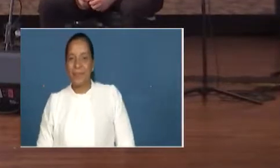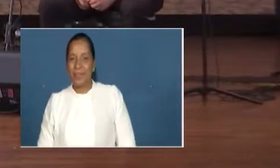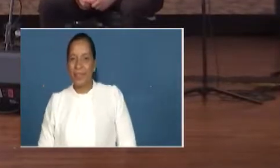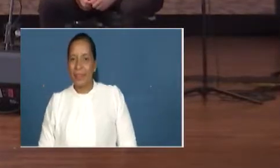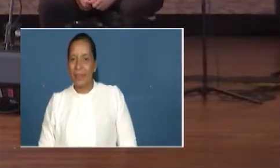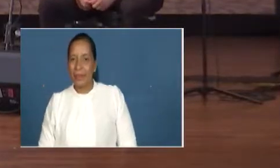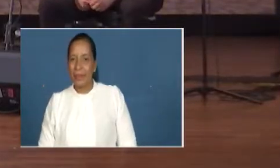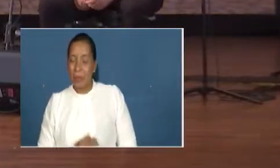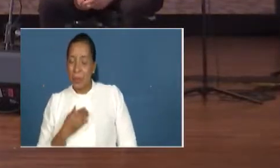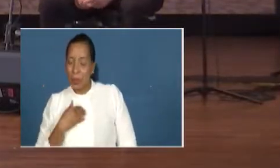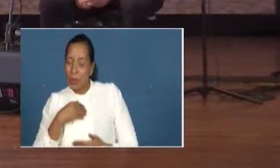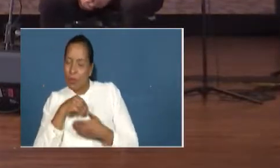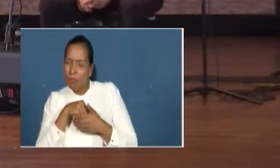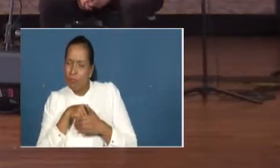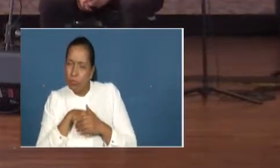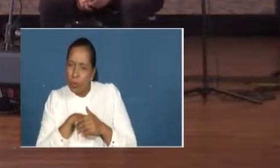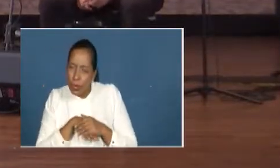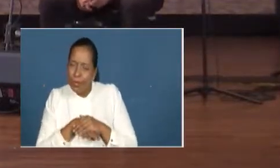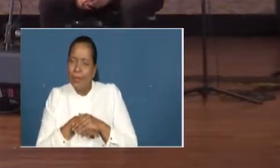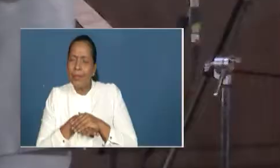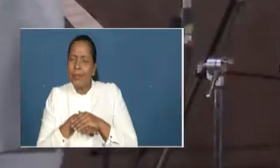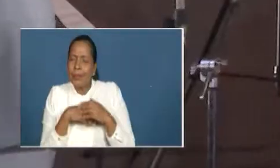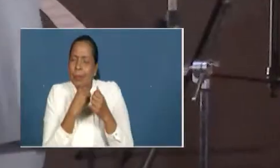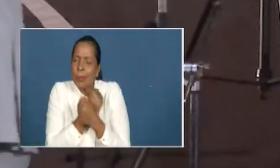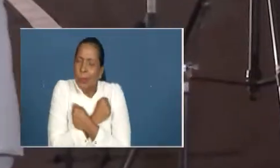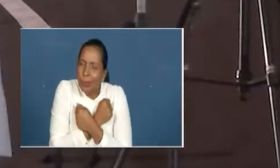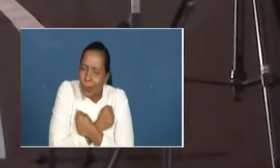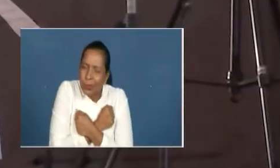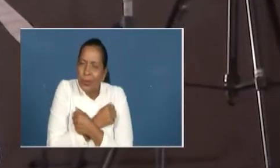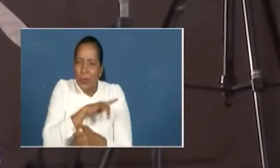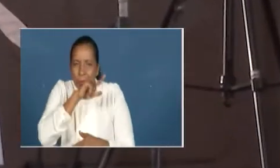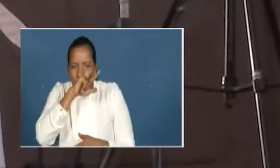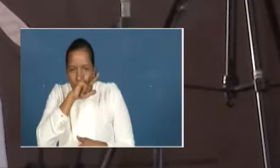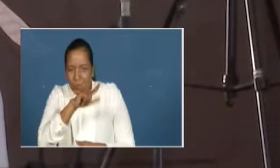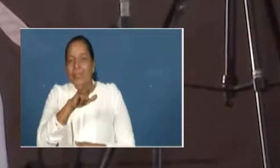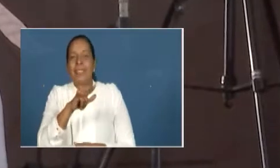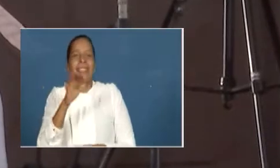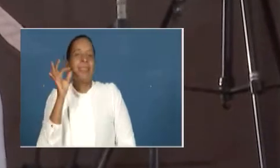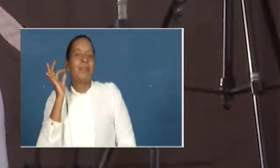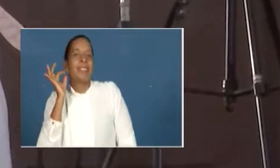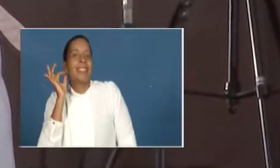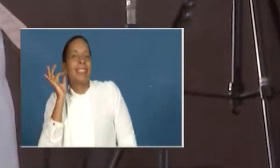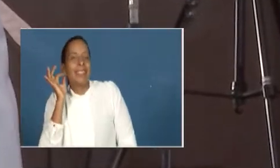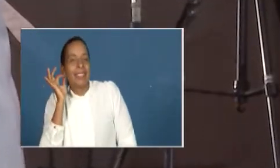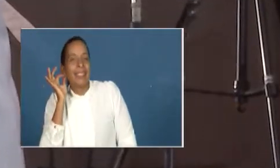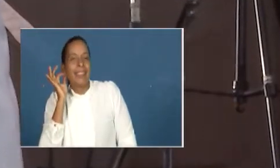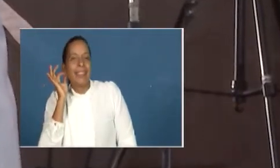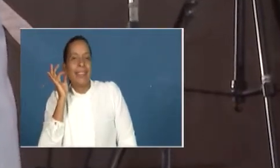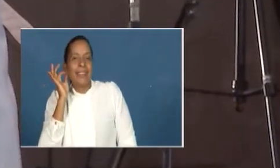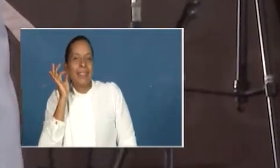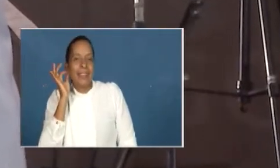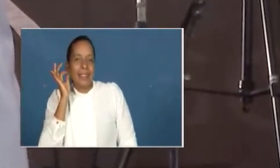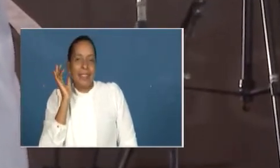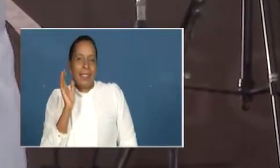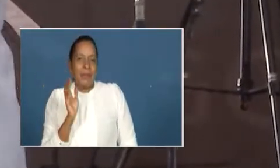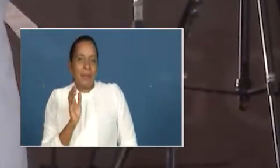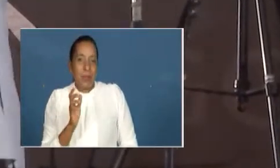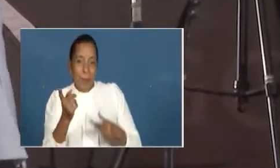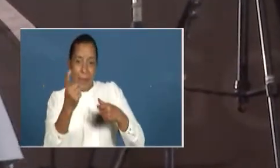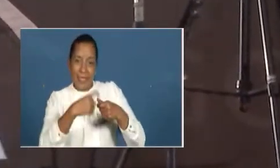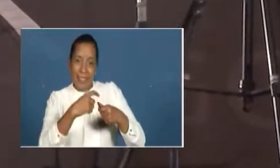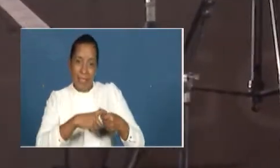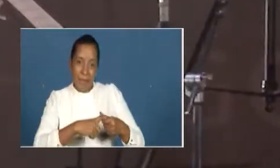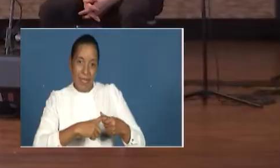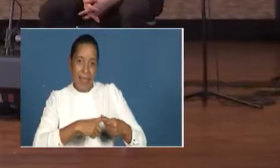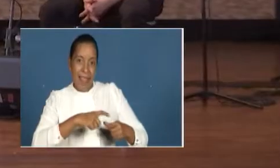Yo valoro mucho a las mujeres, y sobre todo cuando tienen ese talento en la música. Una